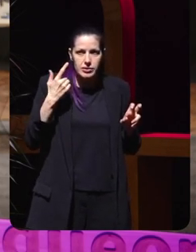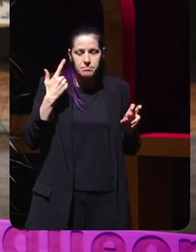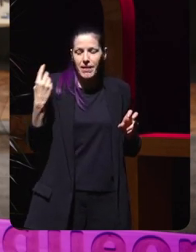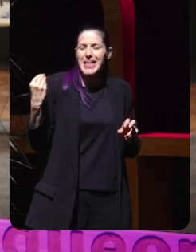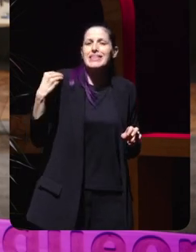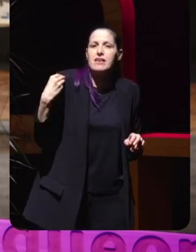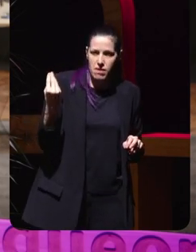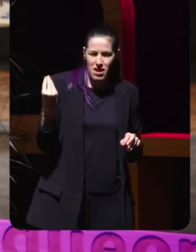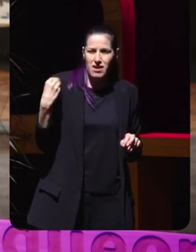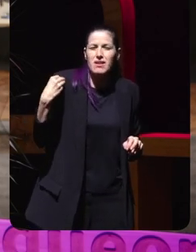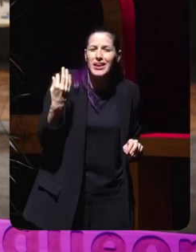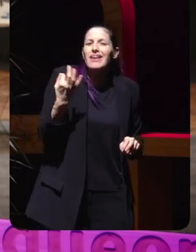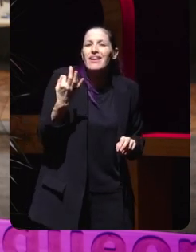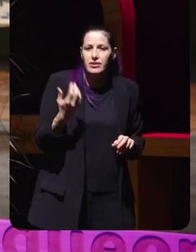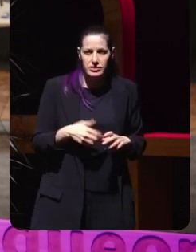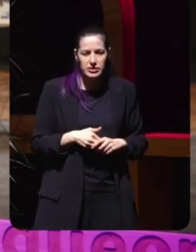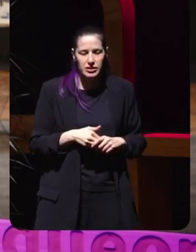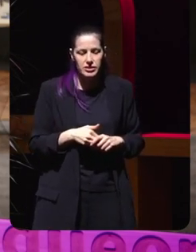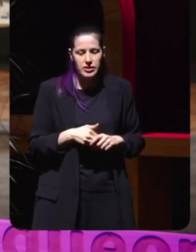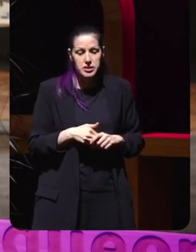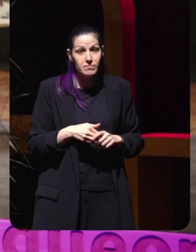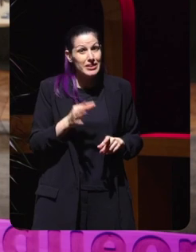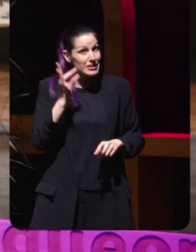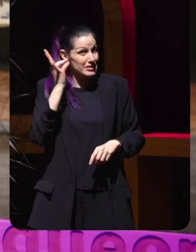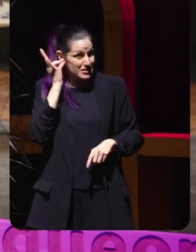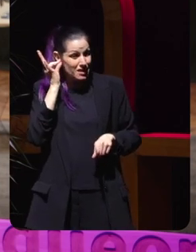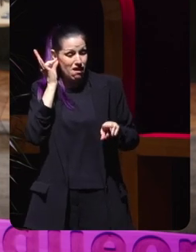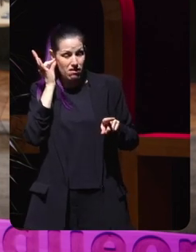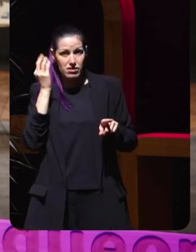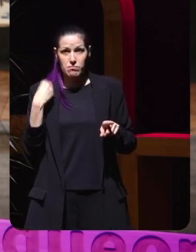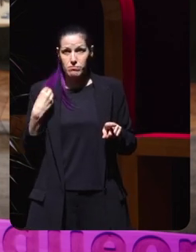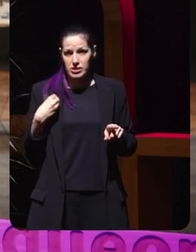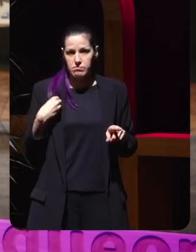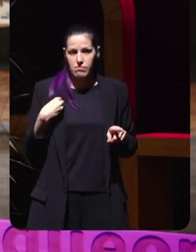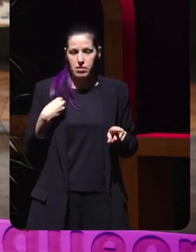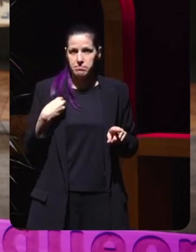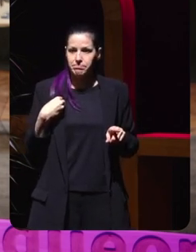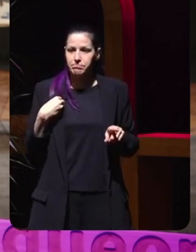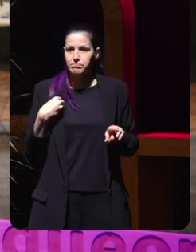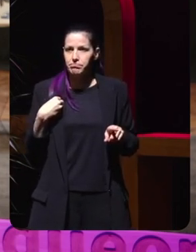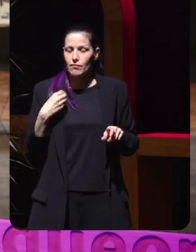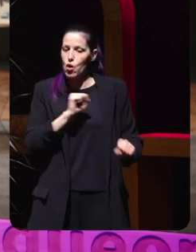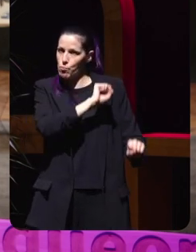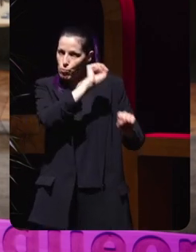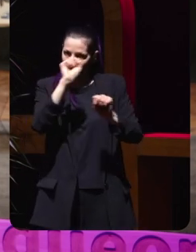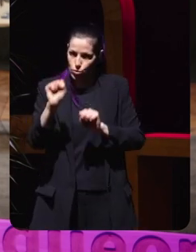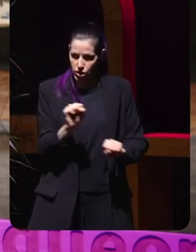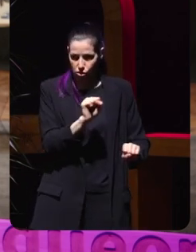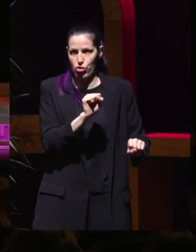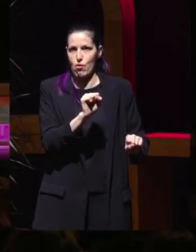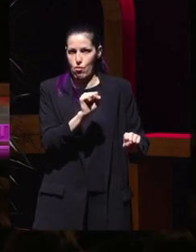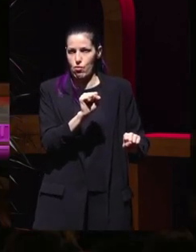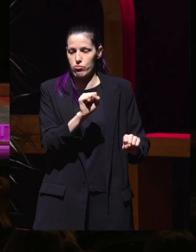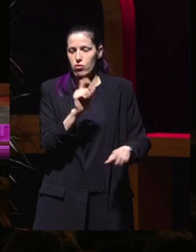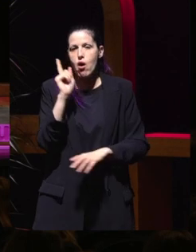a esa bueno que a esa moza pusiera ser yo un orden de protección no agresor